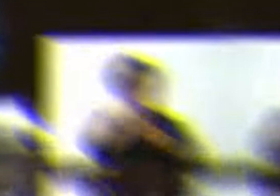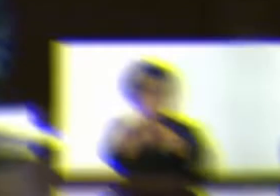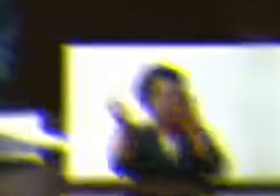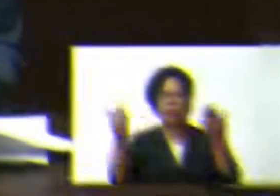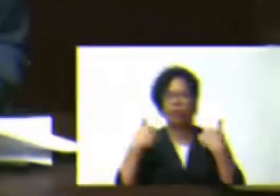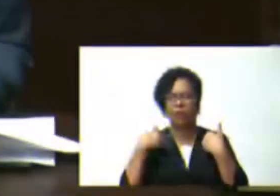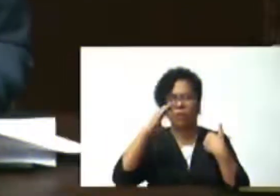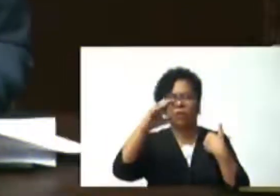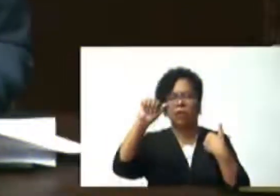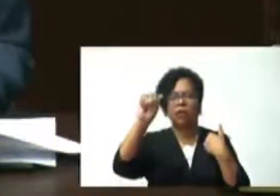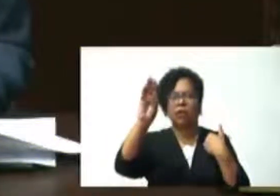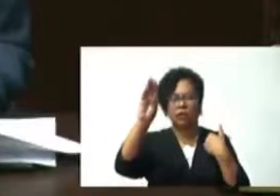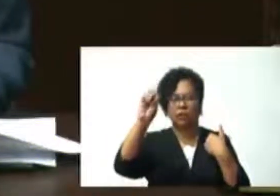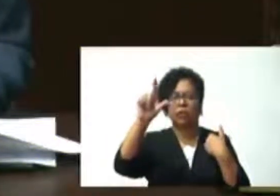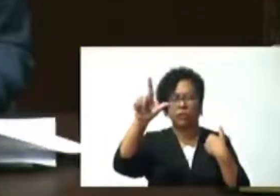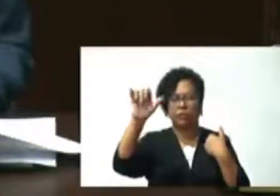adelante